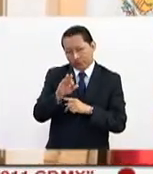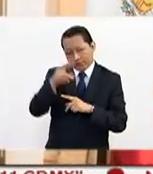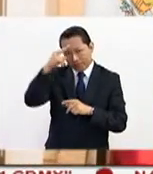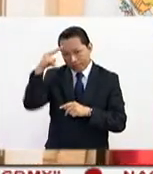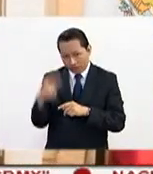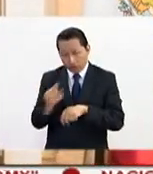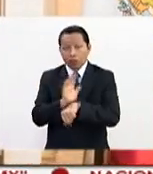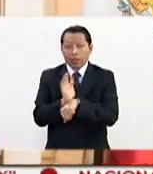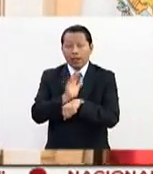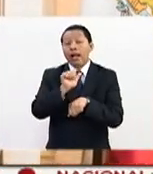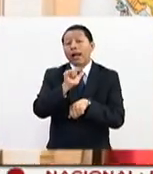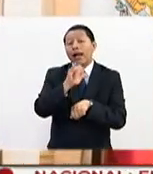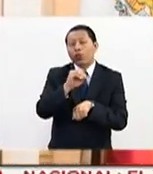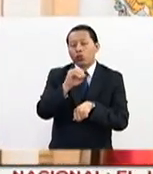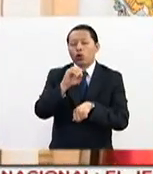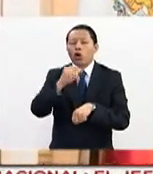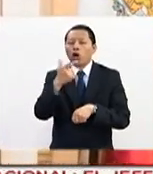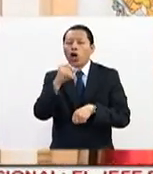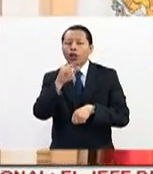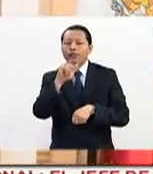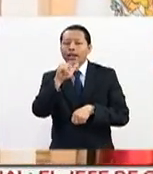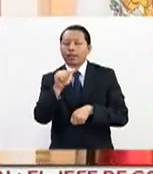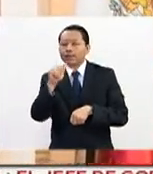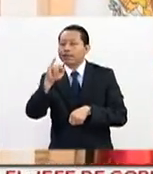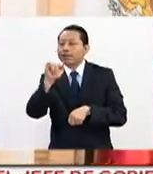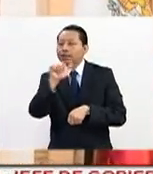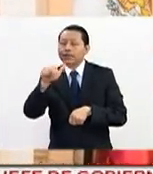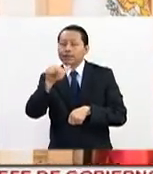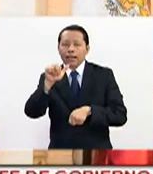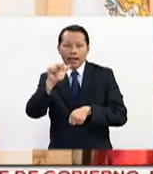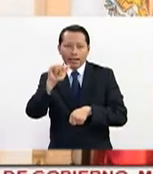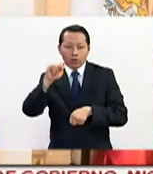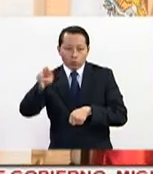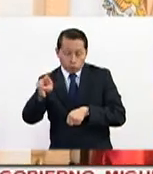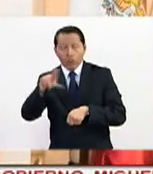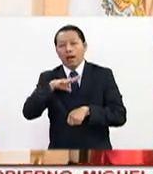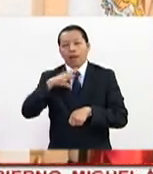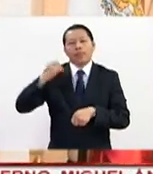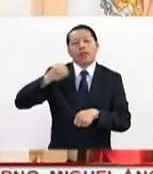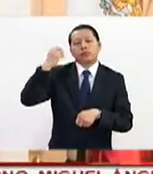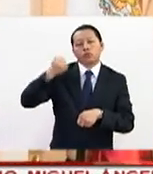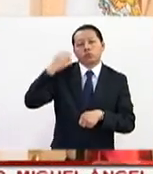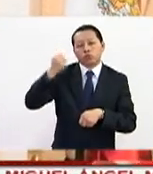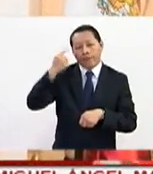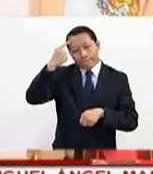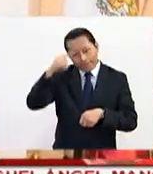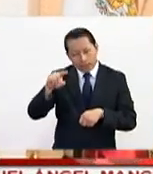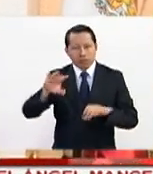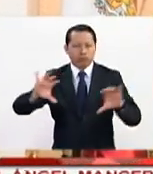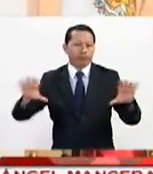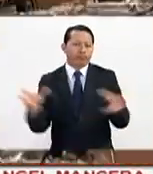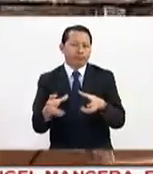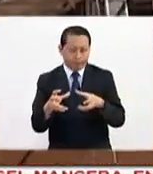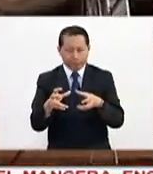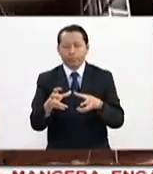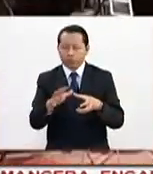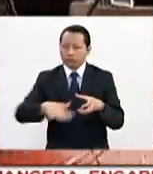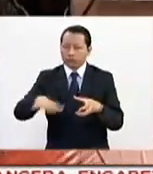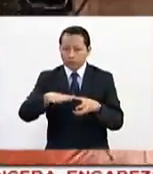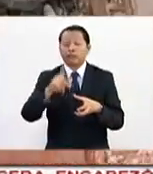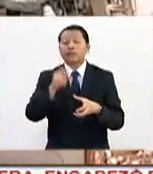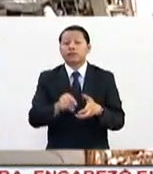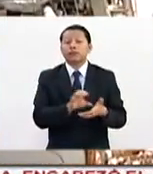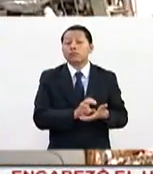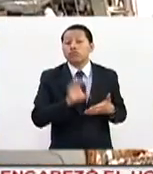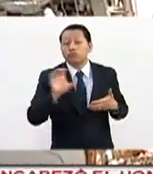del cineasta Alejandro González Iñárritu, quien compartió un discurso dirigido a la sociedad de nuestro país. Este dinero recaudado se transferirá